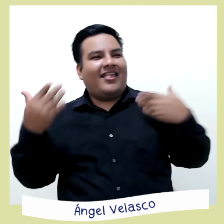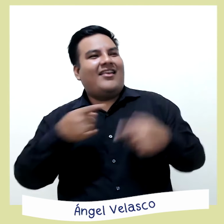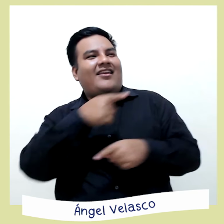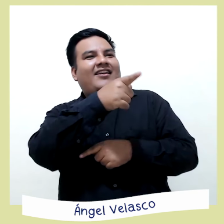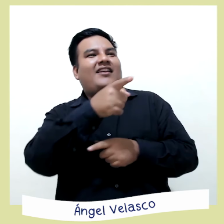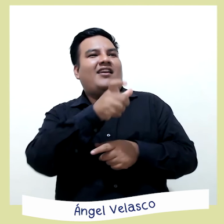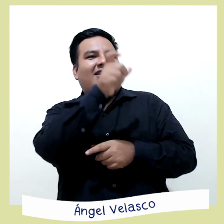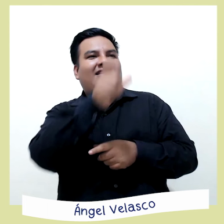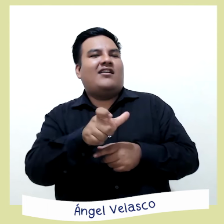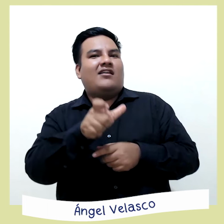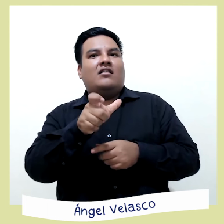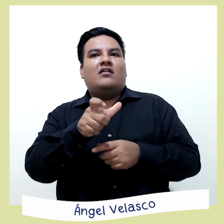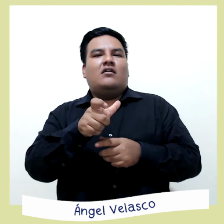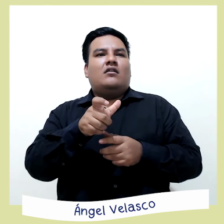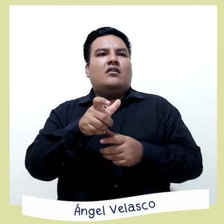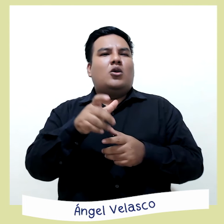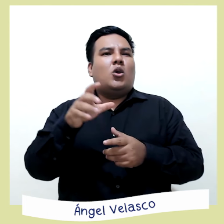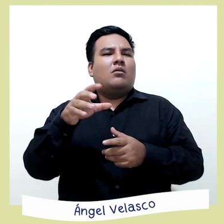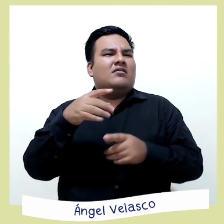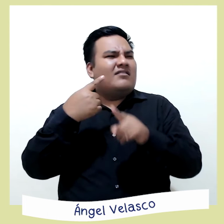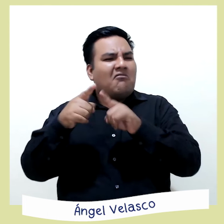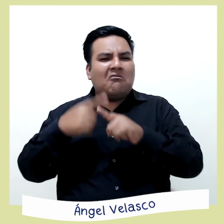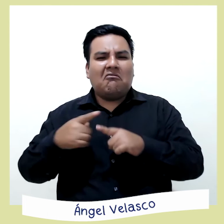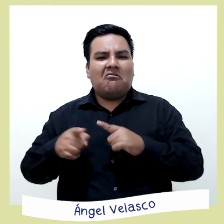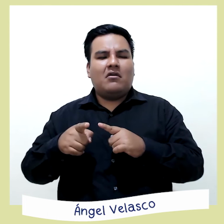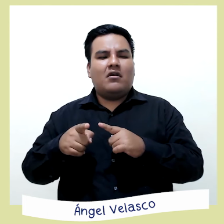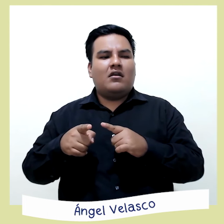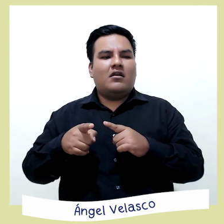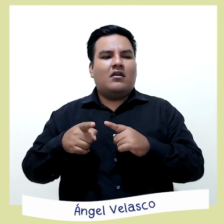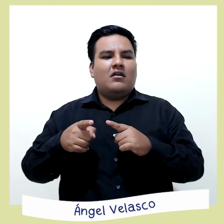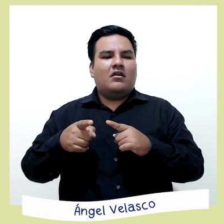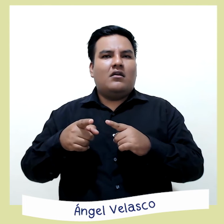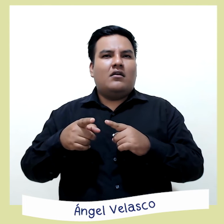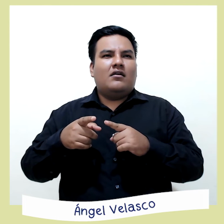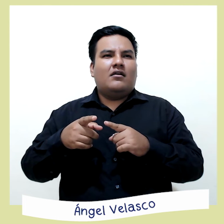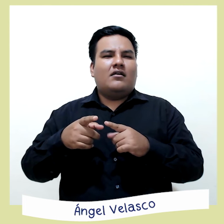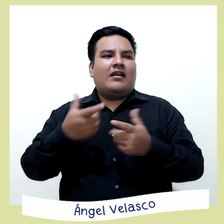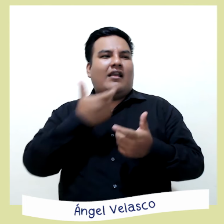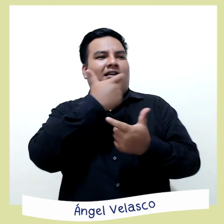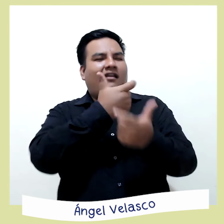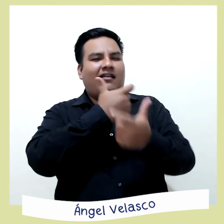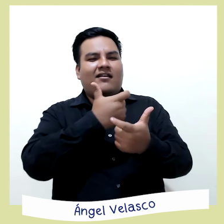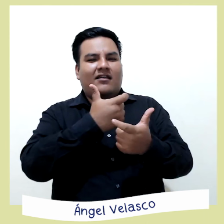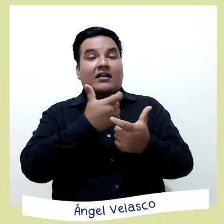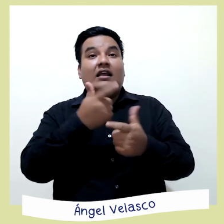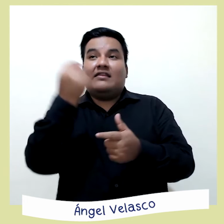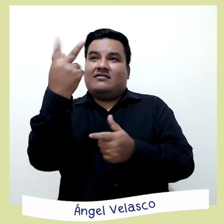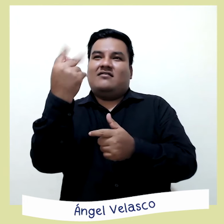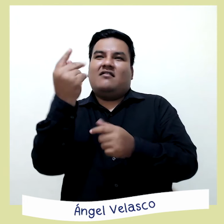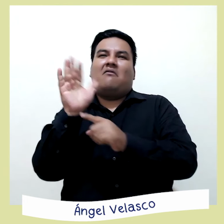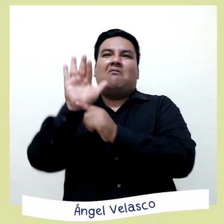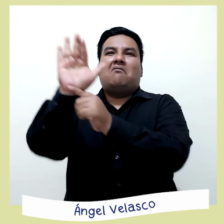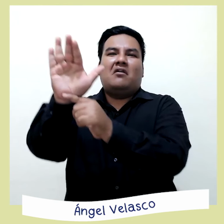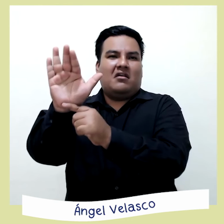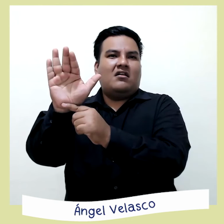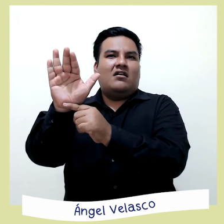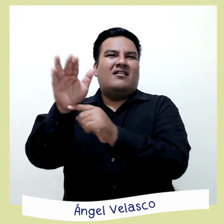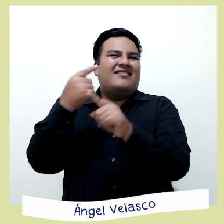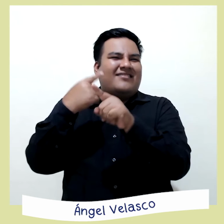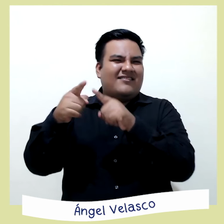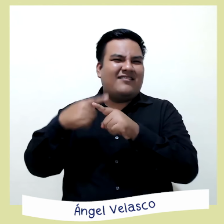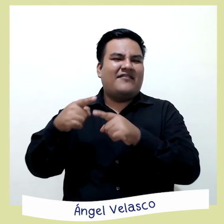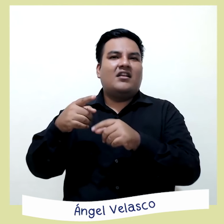medios masivos de comunicación que son chistosos y que son coquetos y que pues